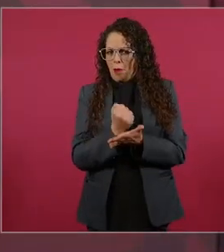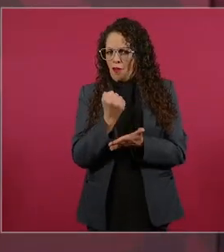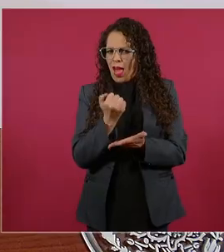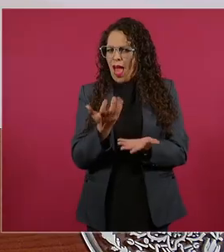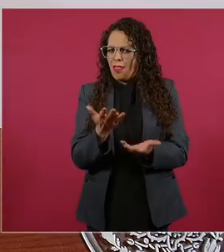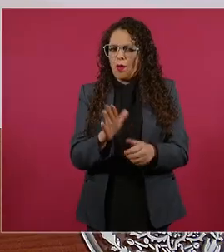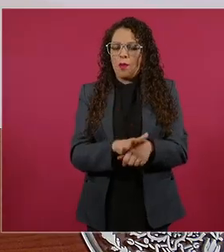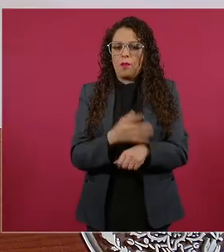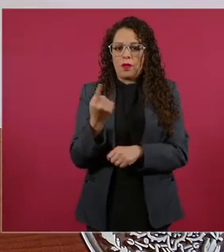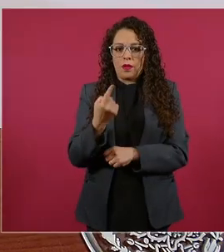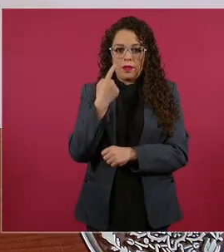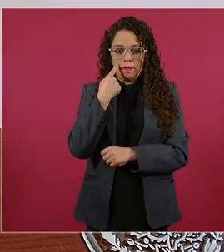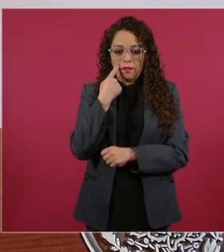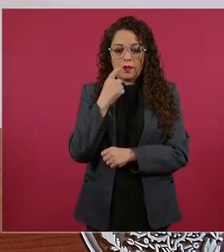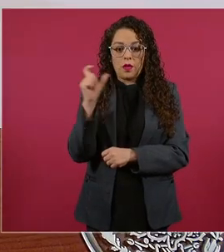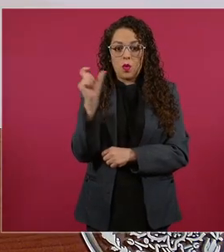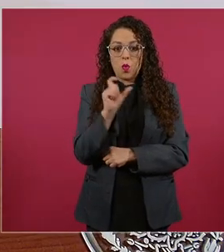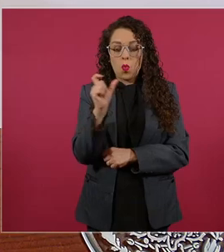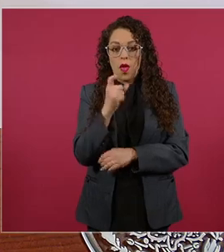vueltas?